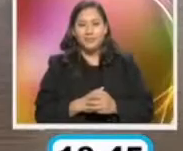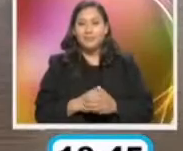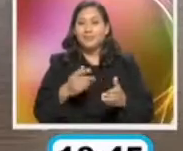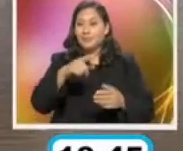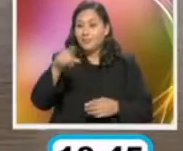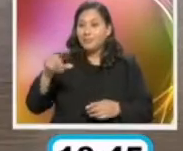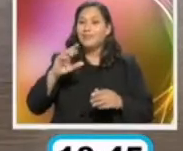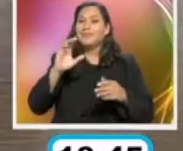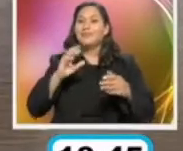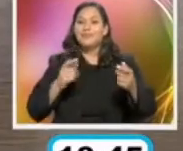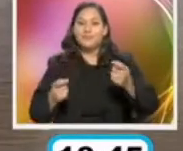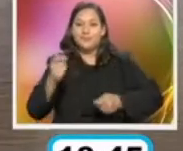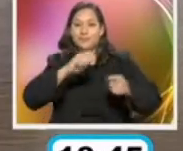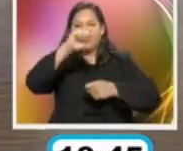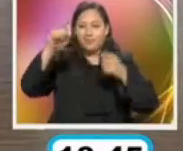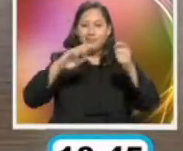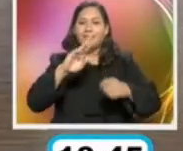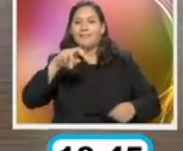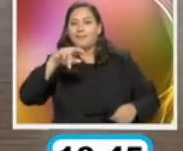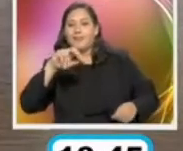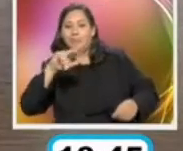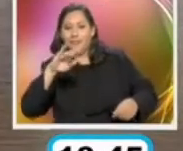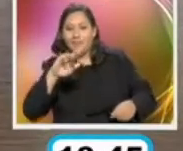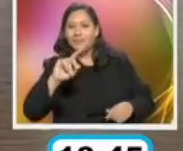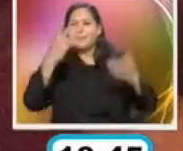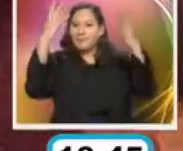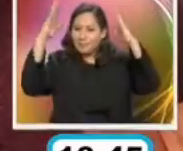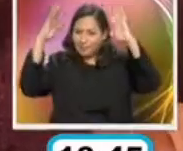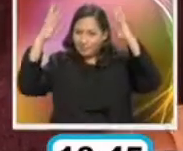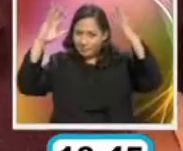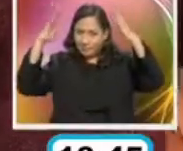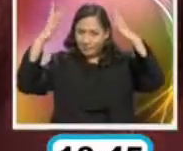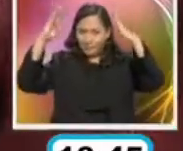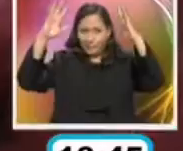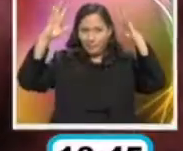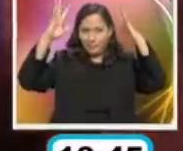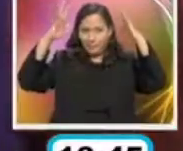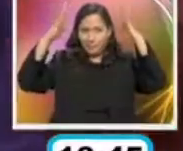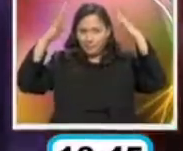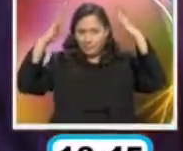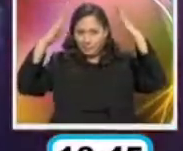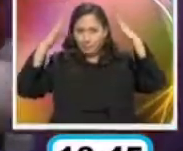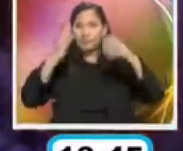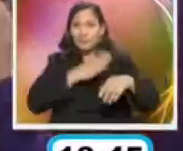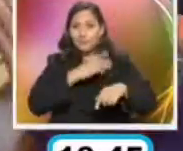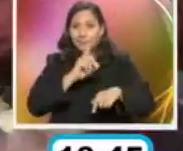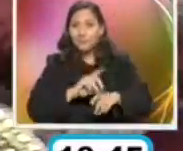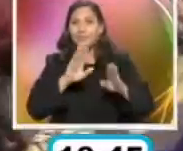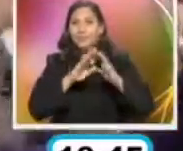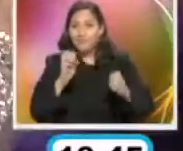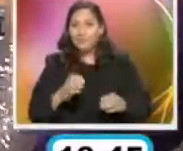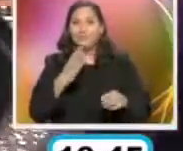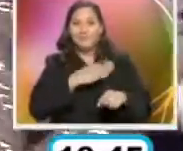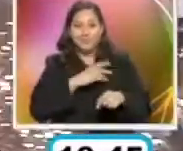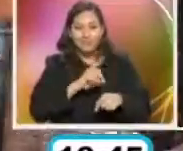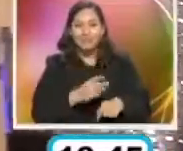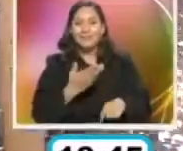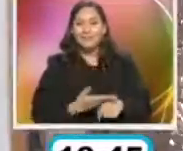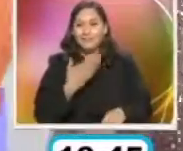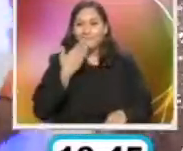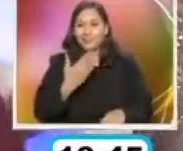Ellos son Cumbia Benavides el día de hoy aquí en tus ciudades. Un aplauso. Buenos días, ¿cómo les va? Buenos días, muy